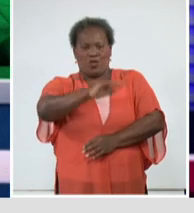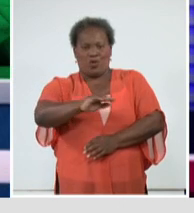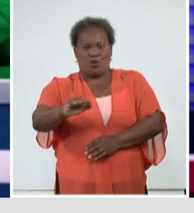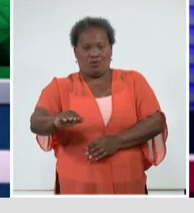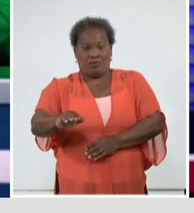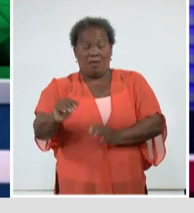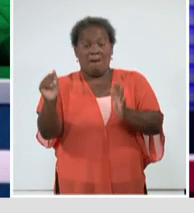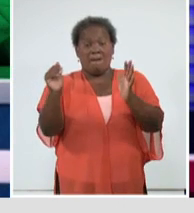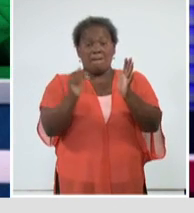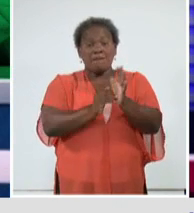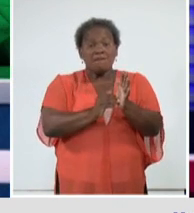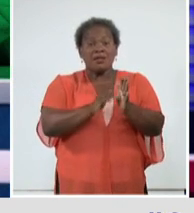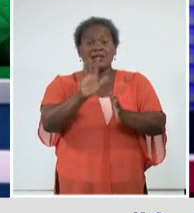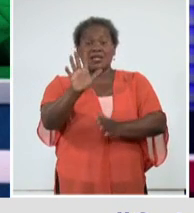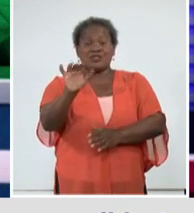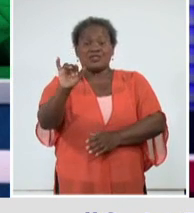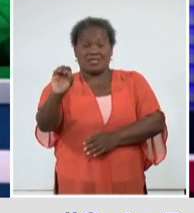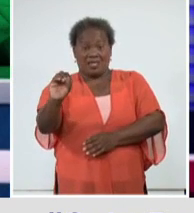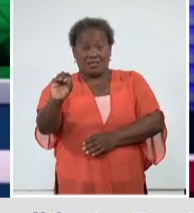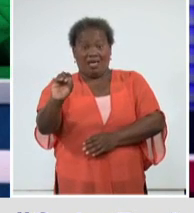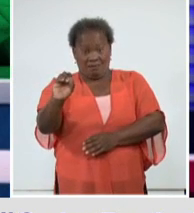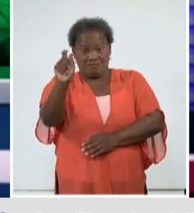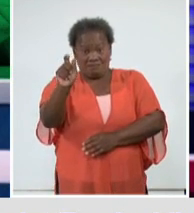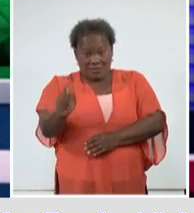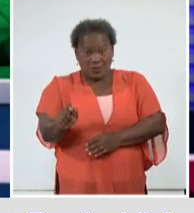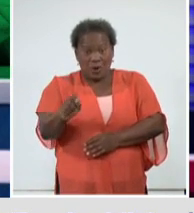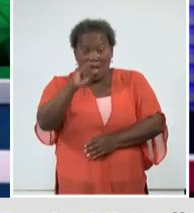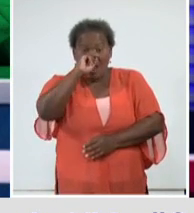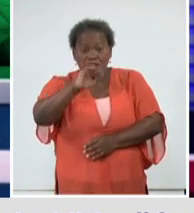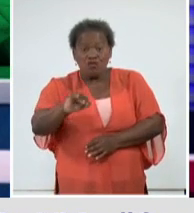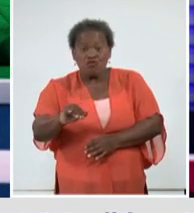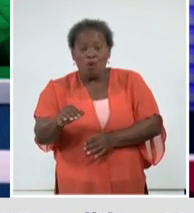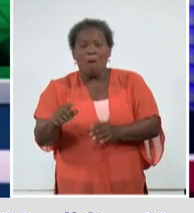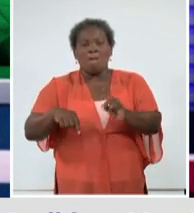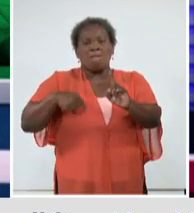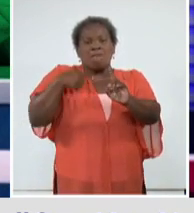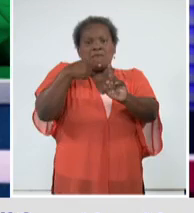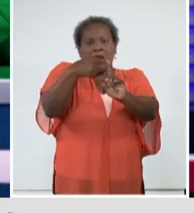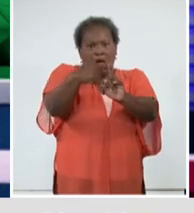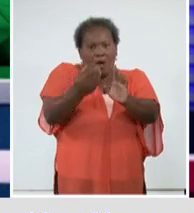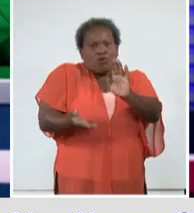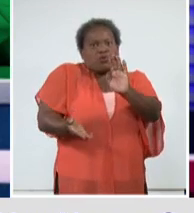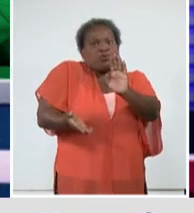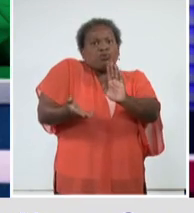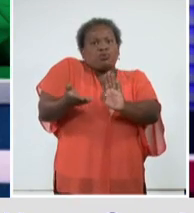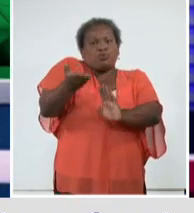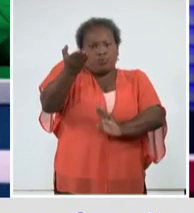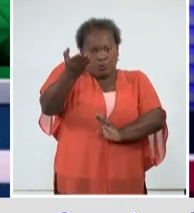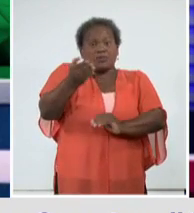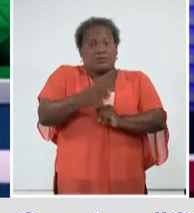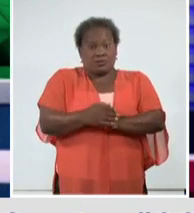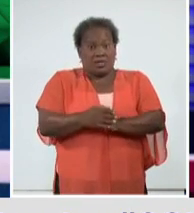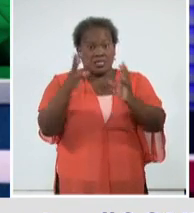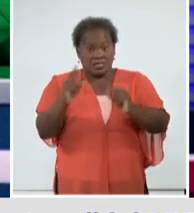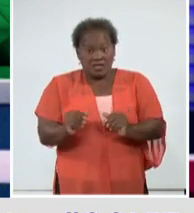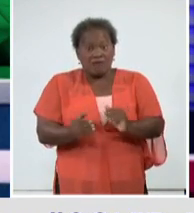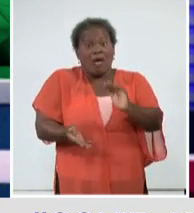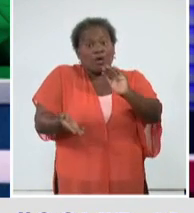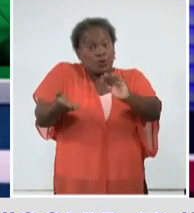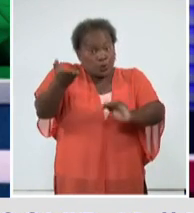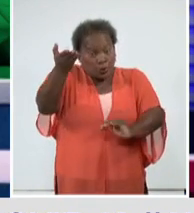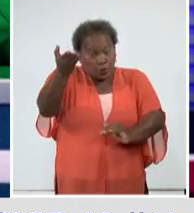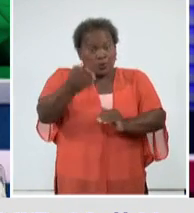1.560 pacientes más. Y esa cifra, sí uno dice, bueno, realmente es una cifra contundente, pero en la